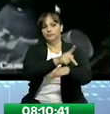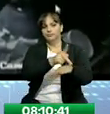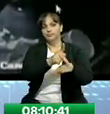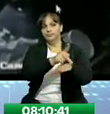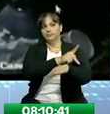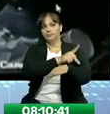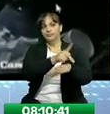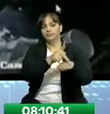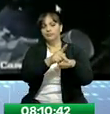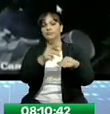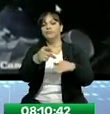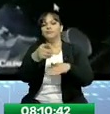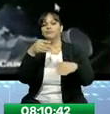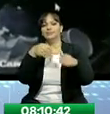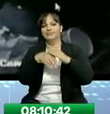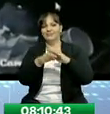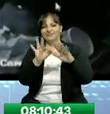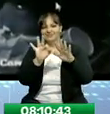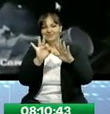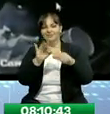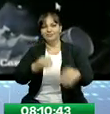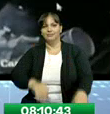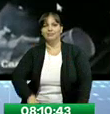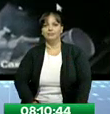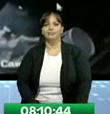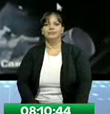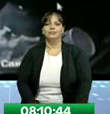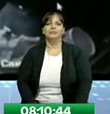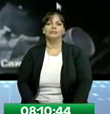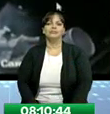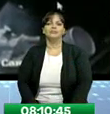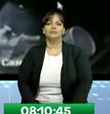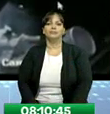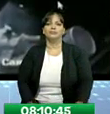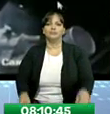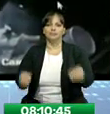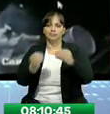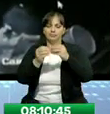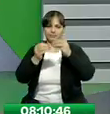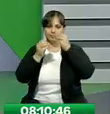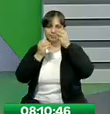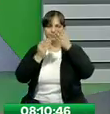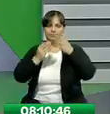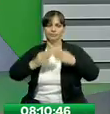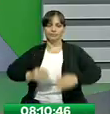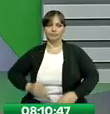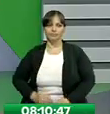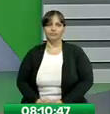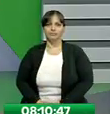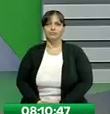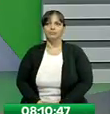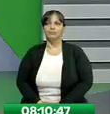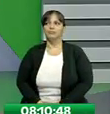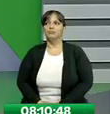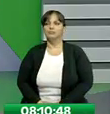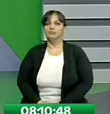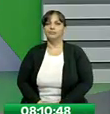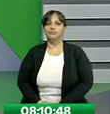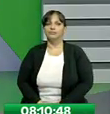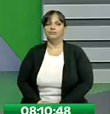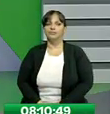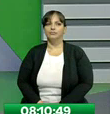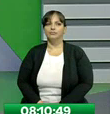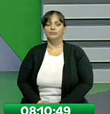viendo como ingresaron muchos dos sujetos y ahí lo apuntan qué terrible bueno más información para ustedes amigos televidentes ahora les comentamos que la policía nacional